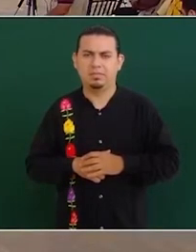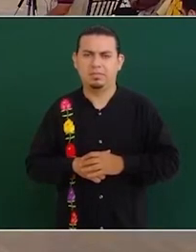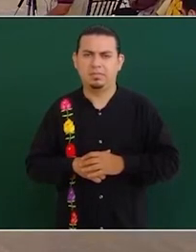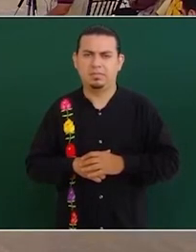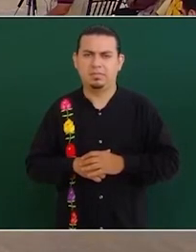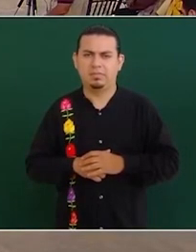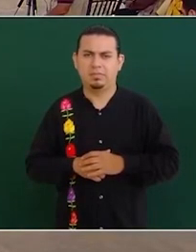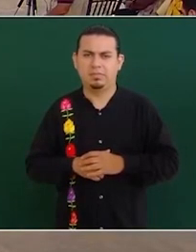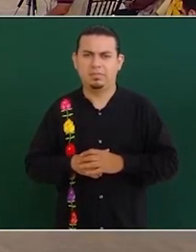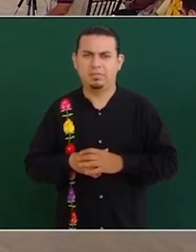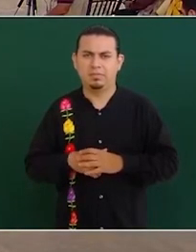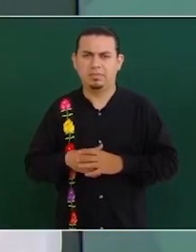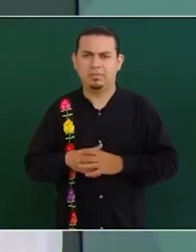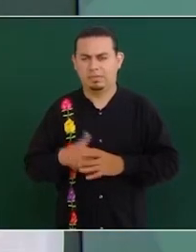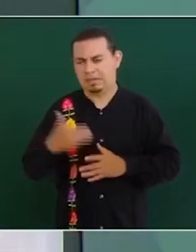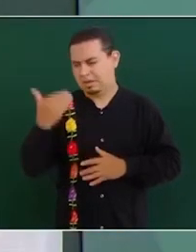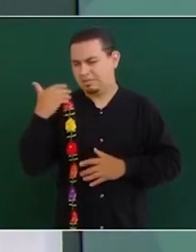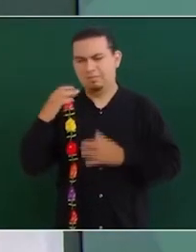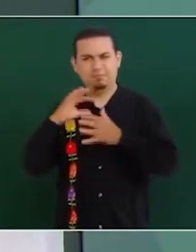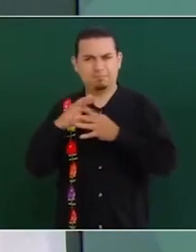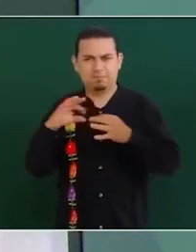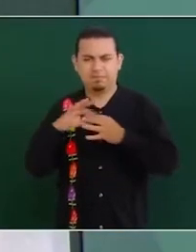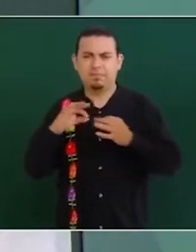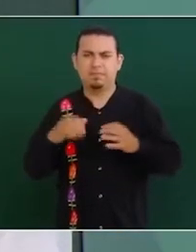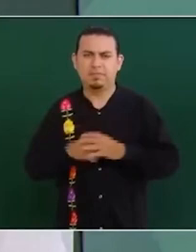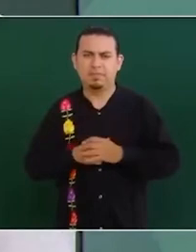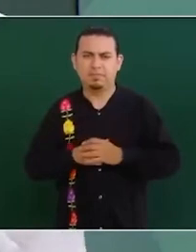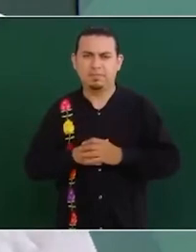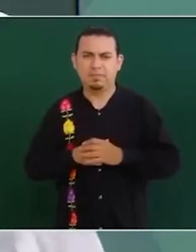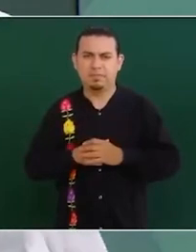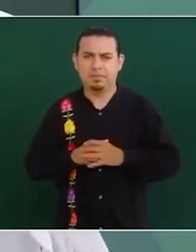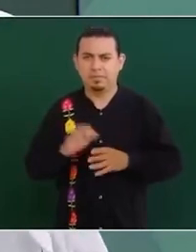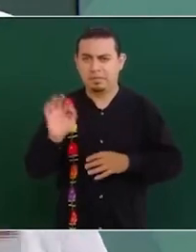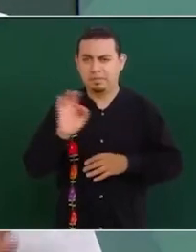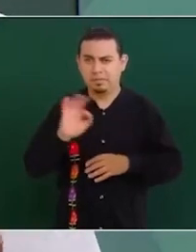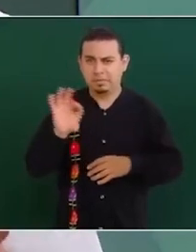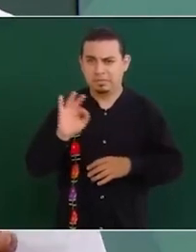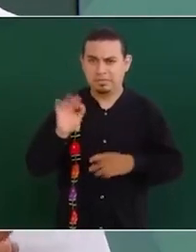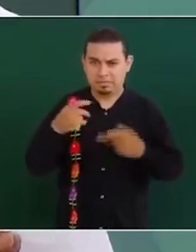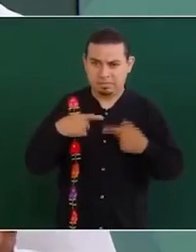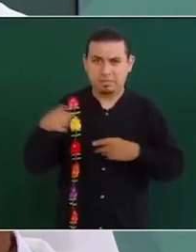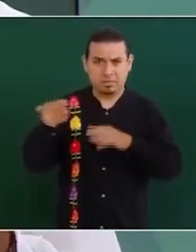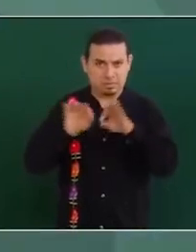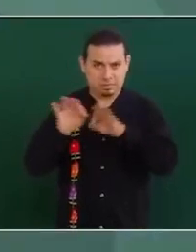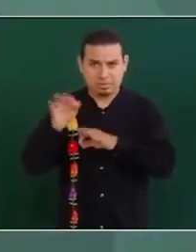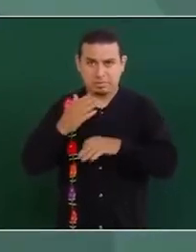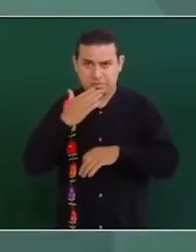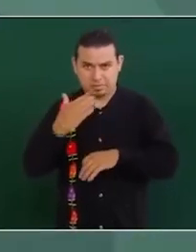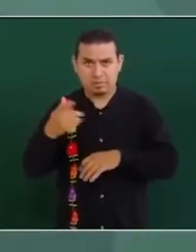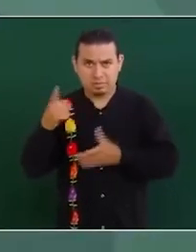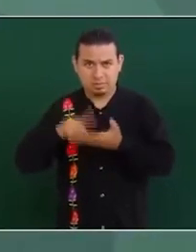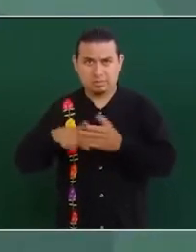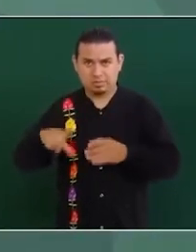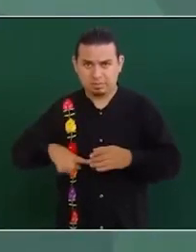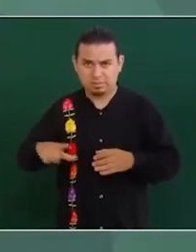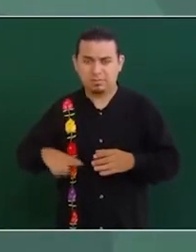lo dije hace unos días, si hay alguien que tiene un trabajo, el gobierno,